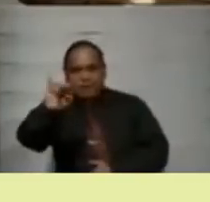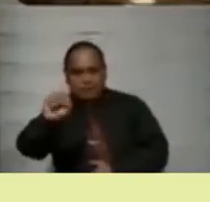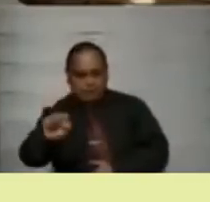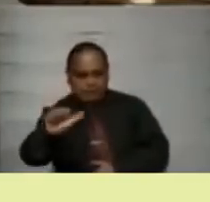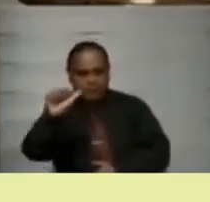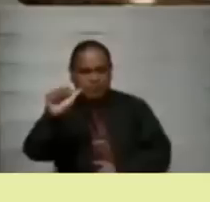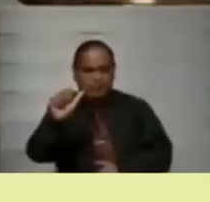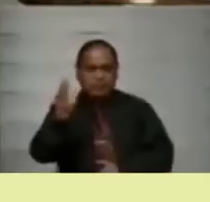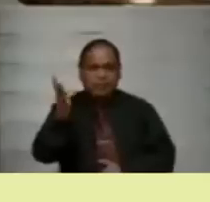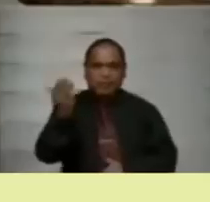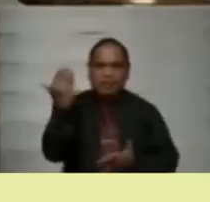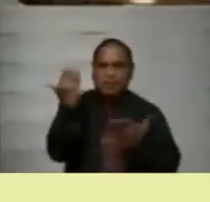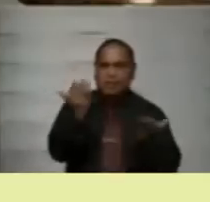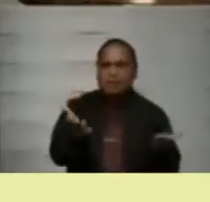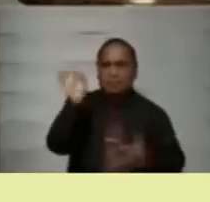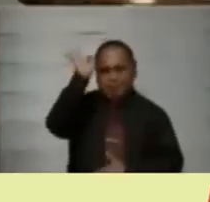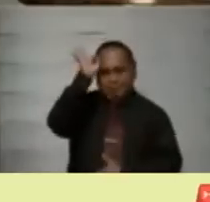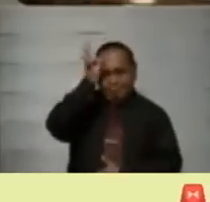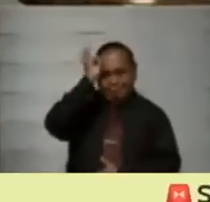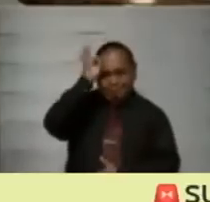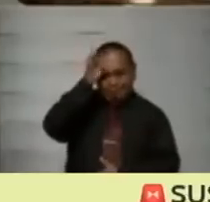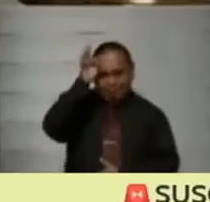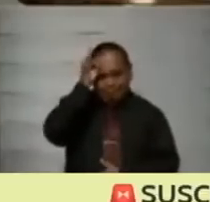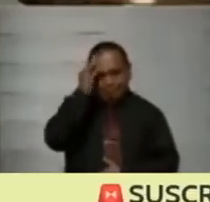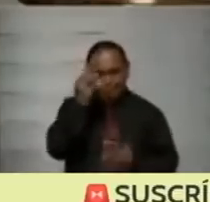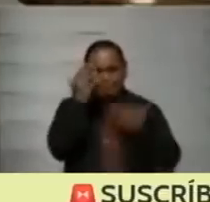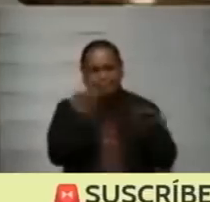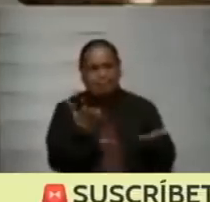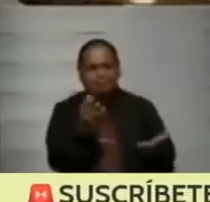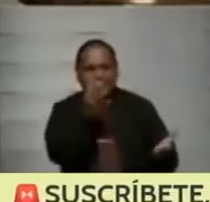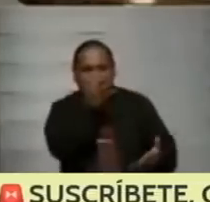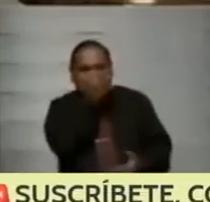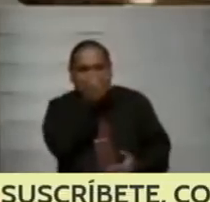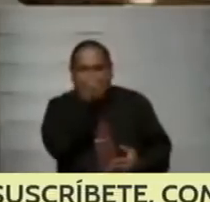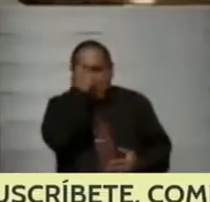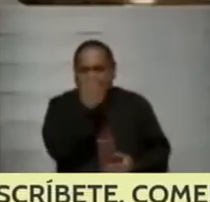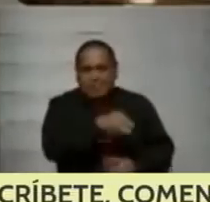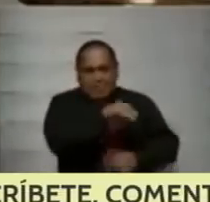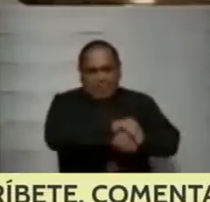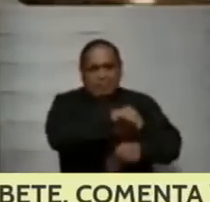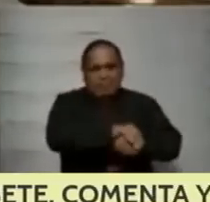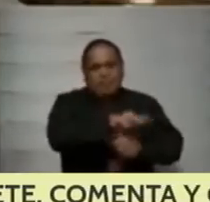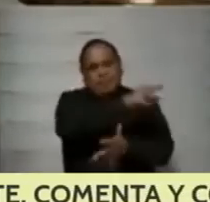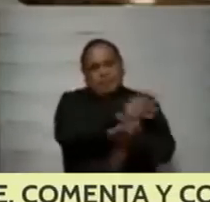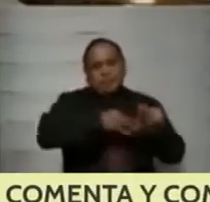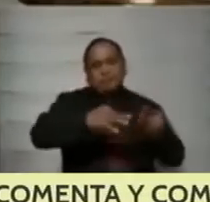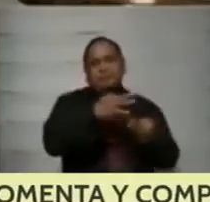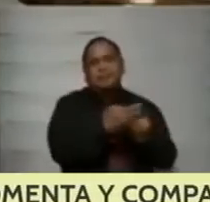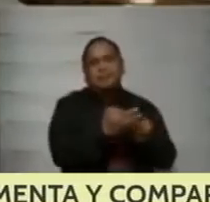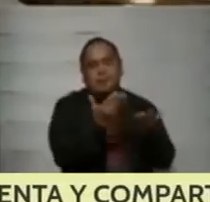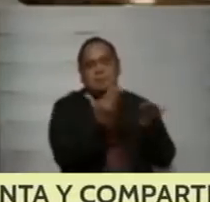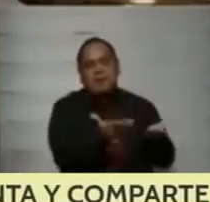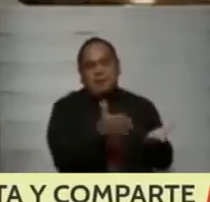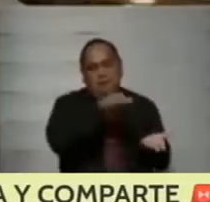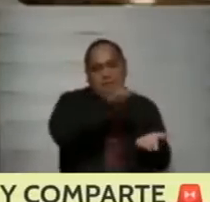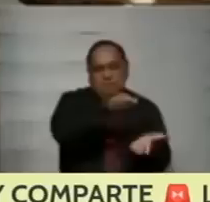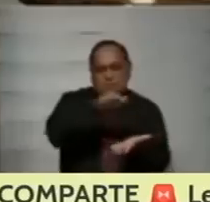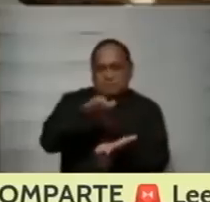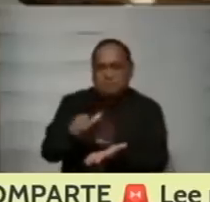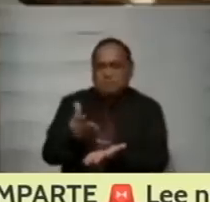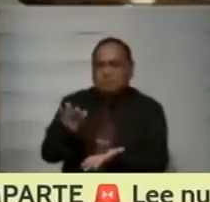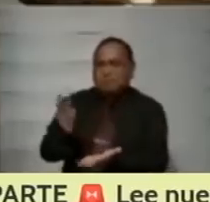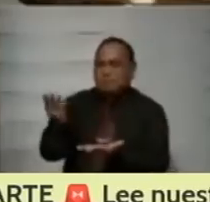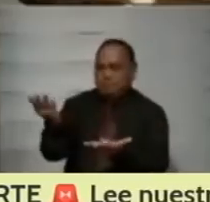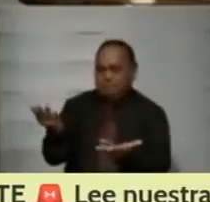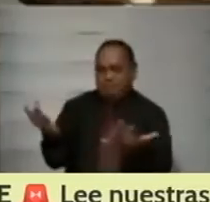También fue funcionaria, todos muy cercanitos, para que todos le hagan la pues este el paquete y él quede como